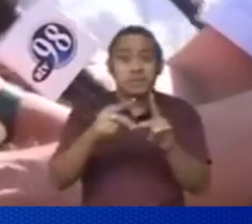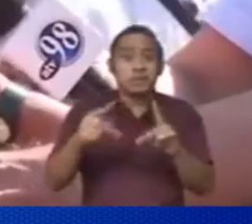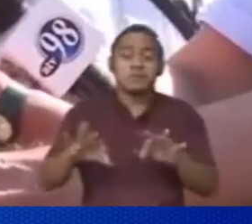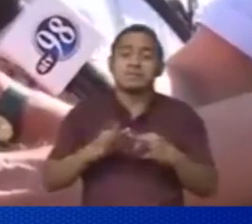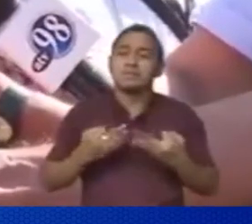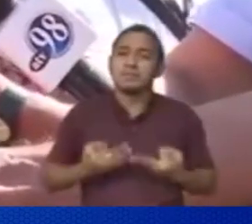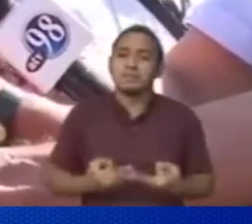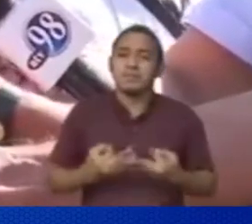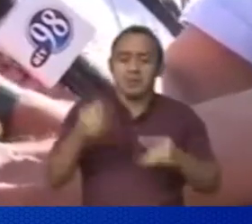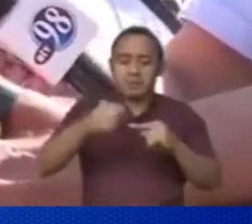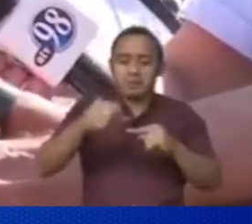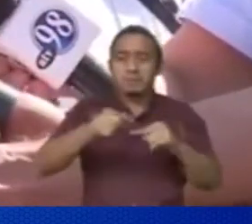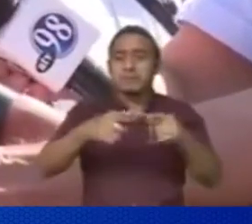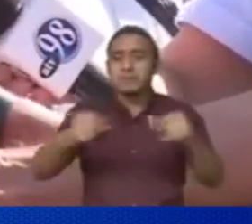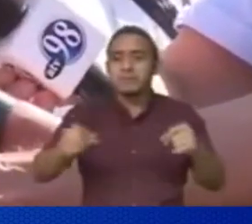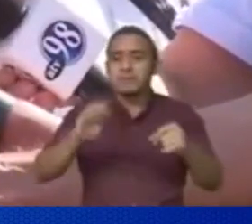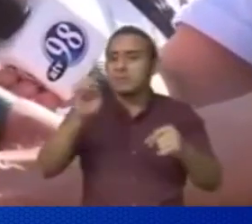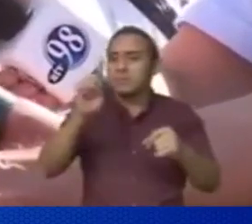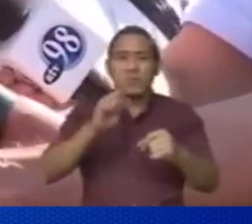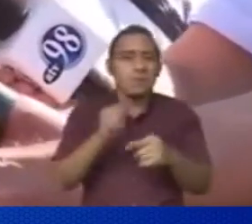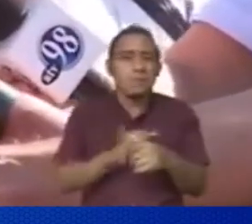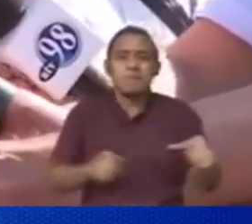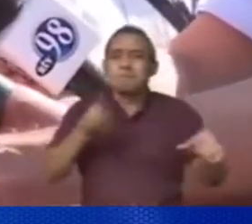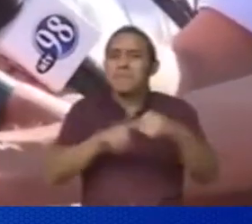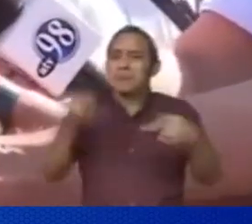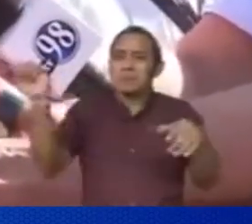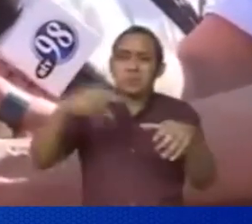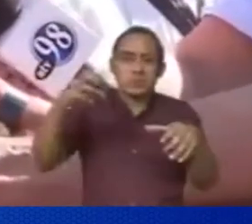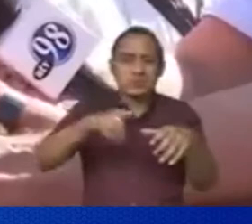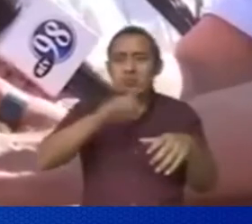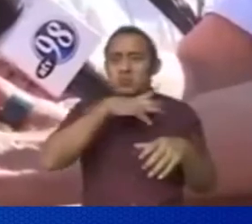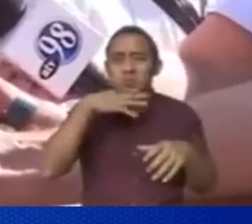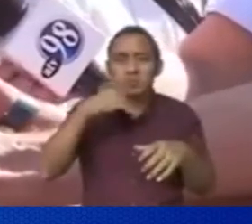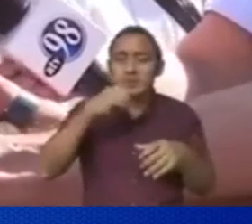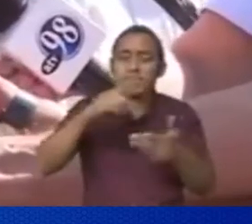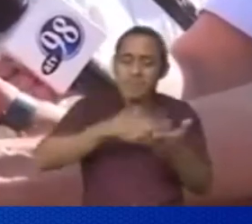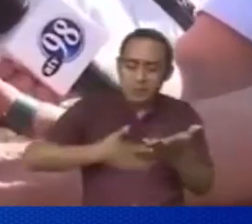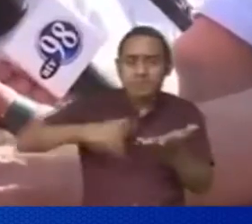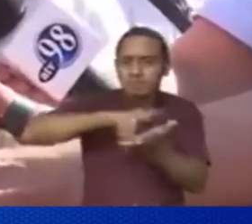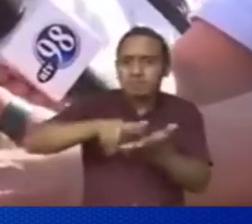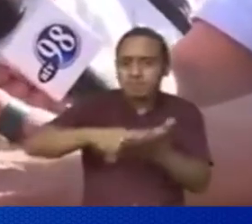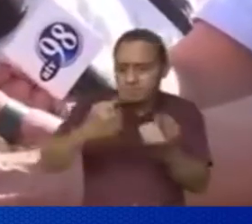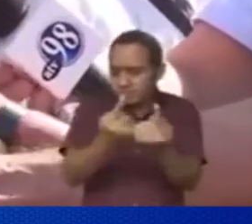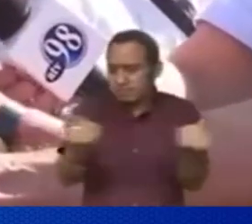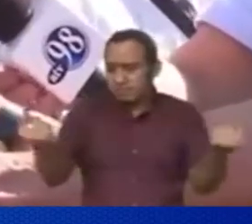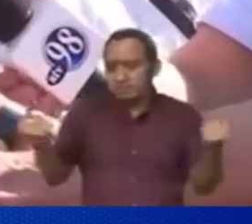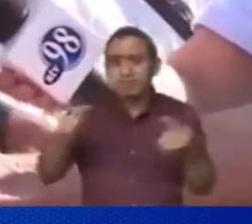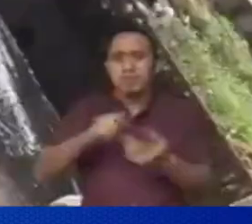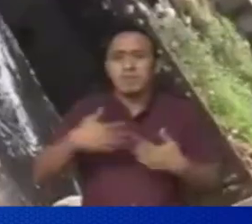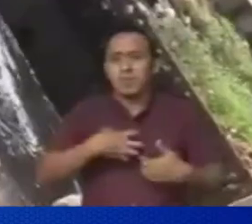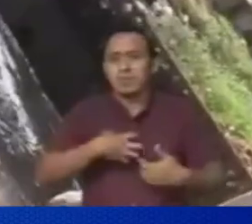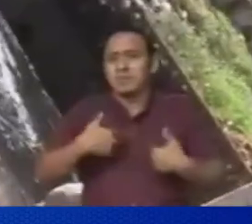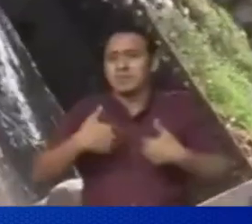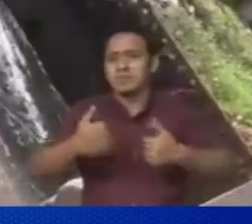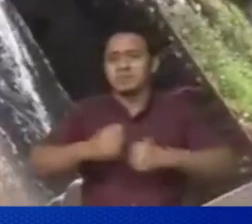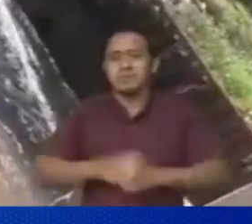familia del municipio de Managua que nos sumemos en tener nuestro ambiente limpio, nuestro entorno limpio por nuestra salud.